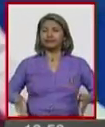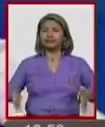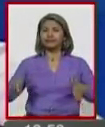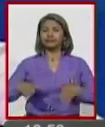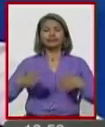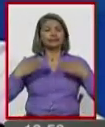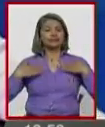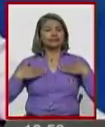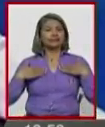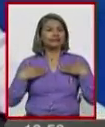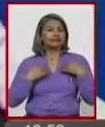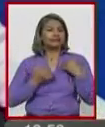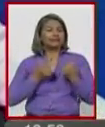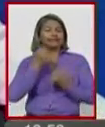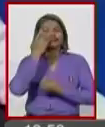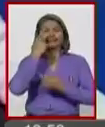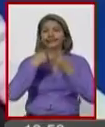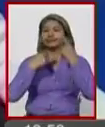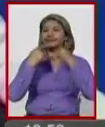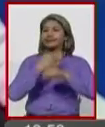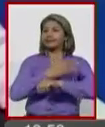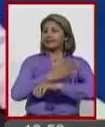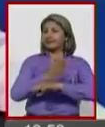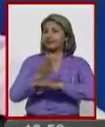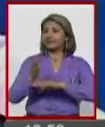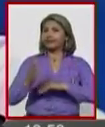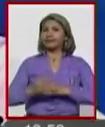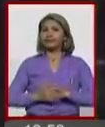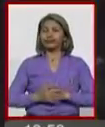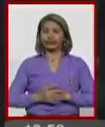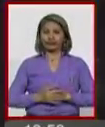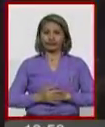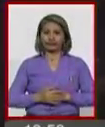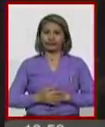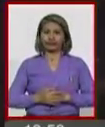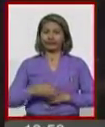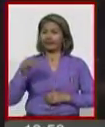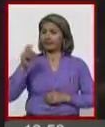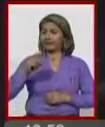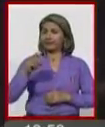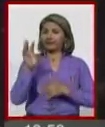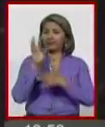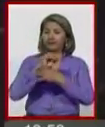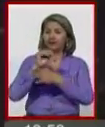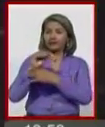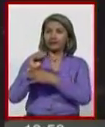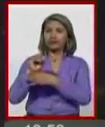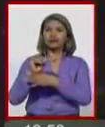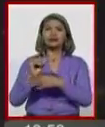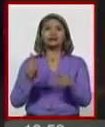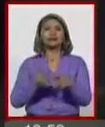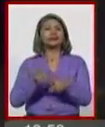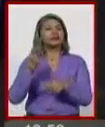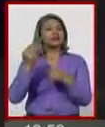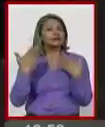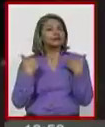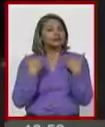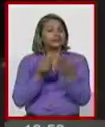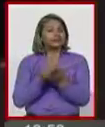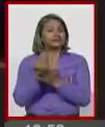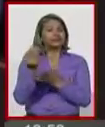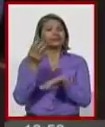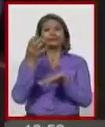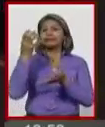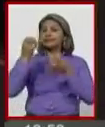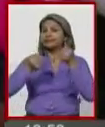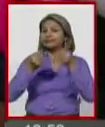pañales. Él vive afligido, para llorando todo el tiempo, llora y llora y llora. Él necesita alimentación y no tenemos para comprarle